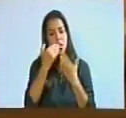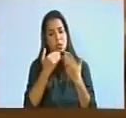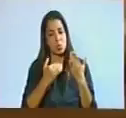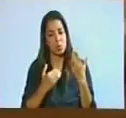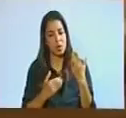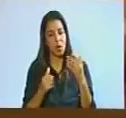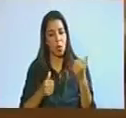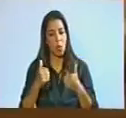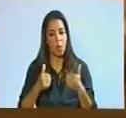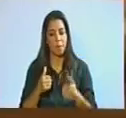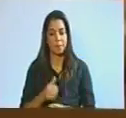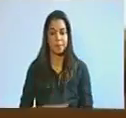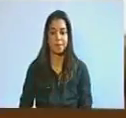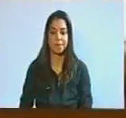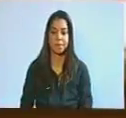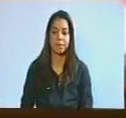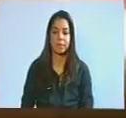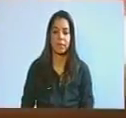Nacional. Es todo.